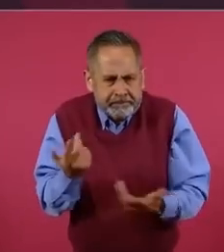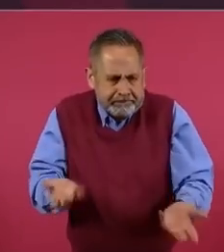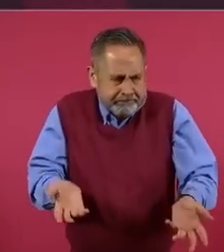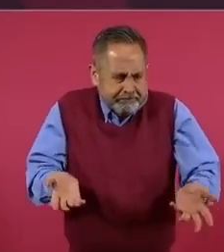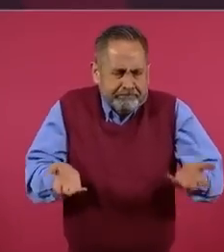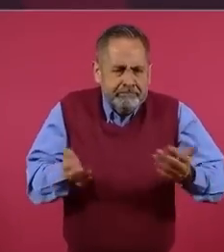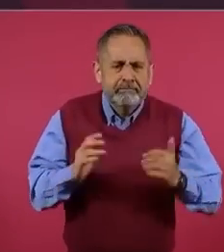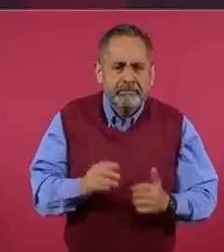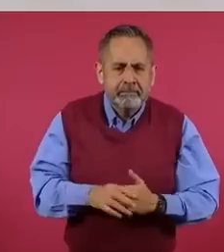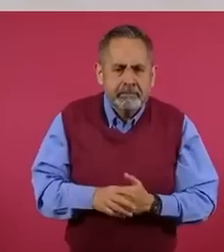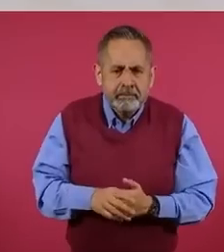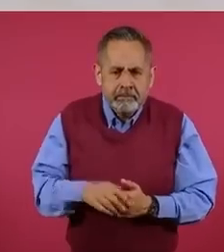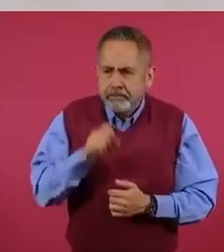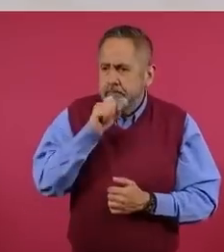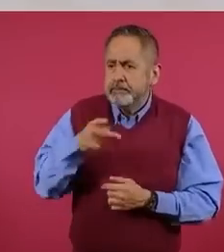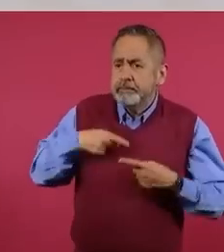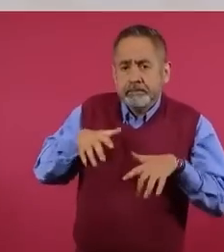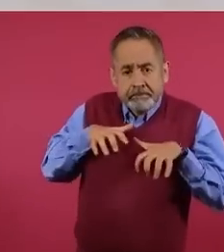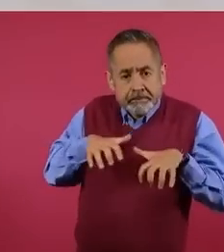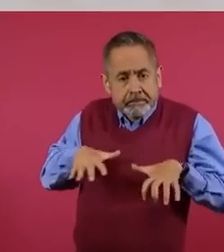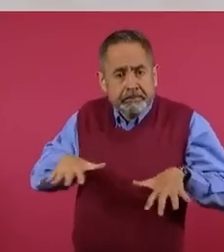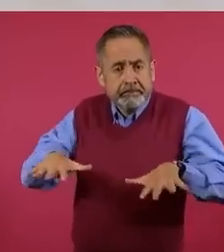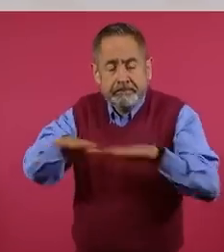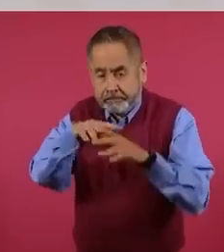Que no los mexicanos